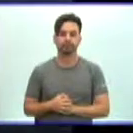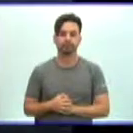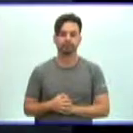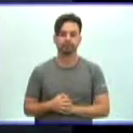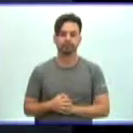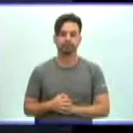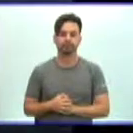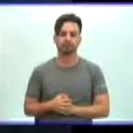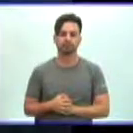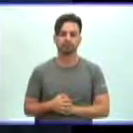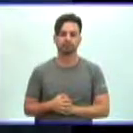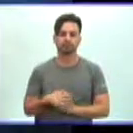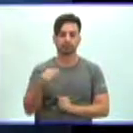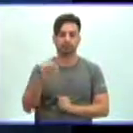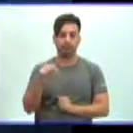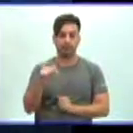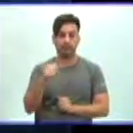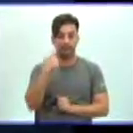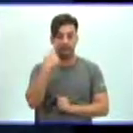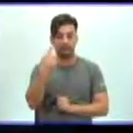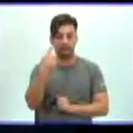Aquí se las ve desde el espacio.